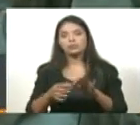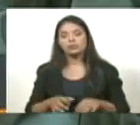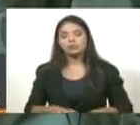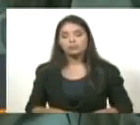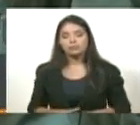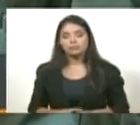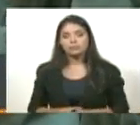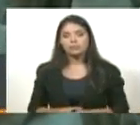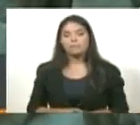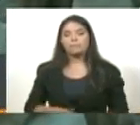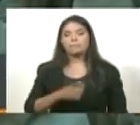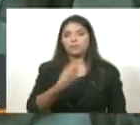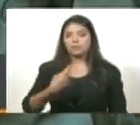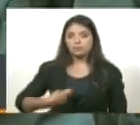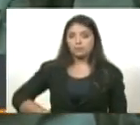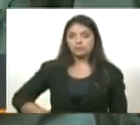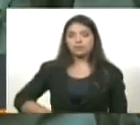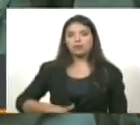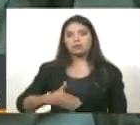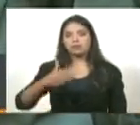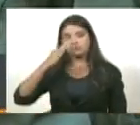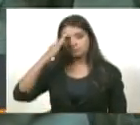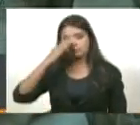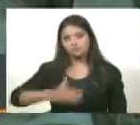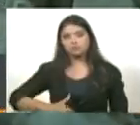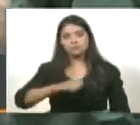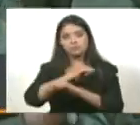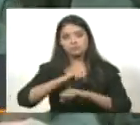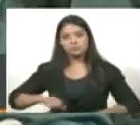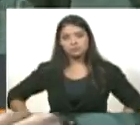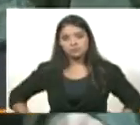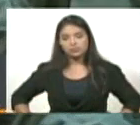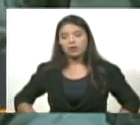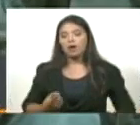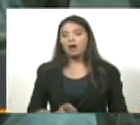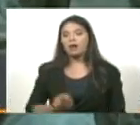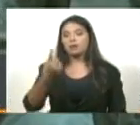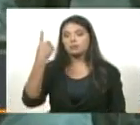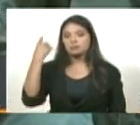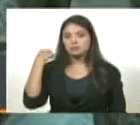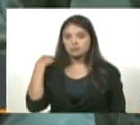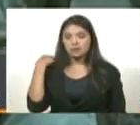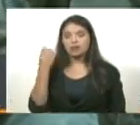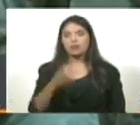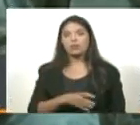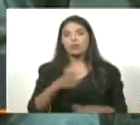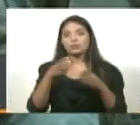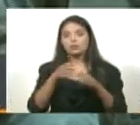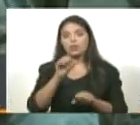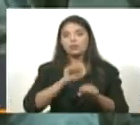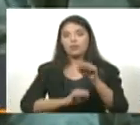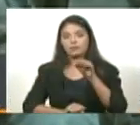las palabras del presidente, comandante en jefe de la Fuerza Armada Nacional Bolivariana, ayer en el Consejo de Defensa de la Nación.